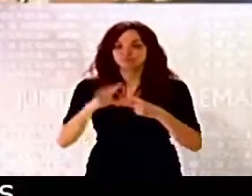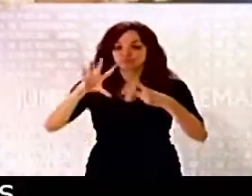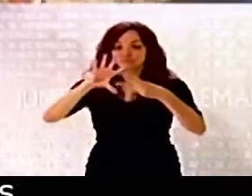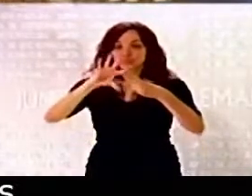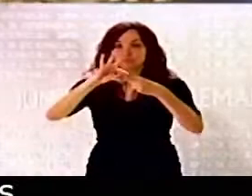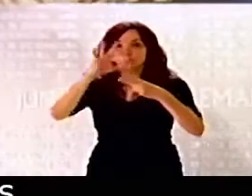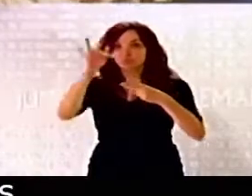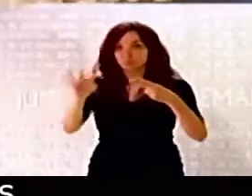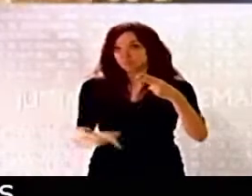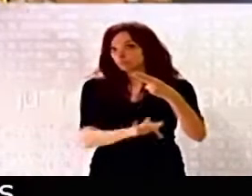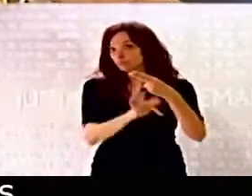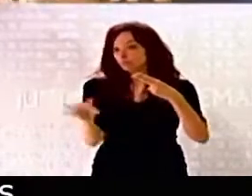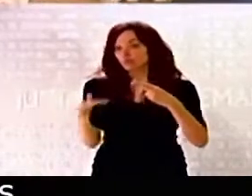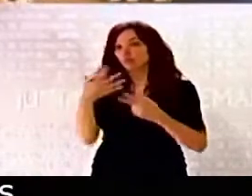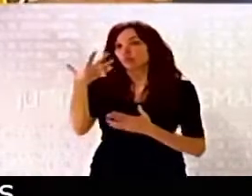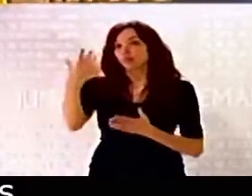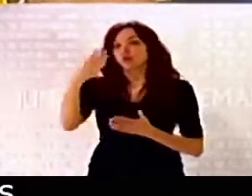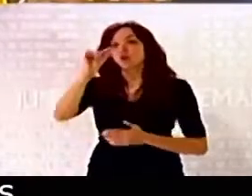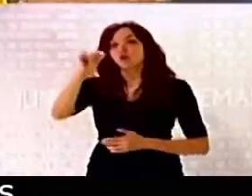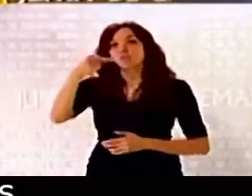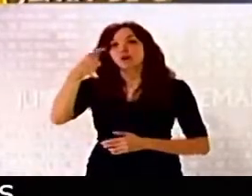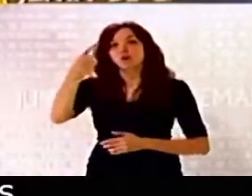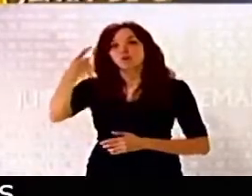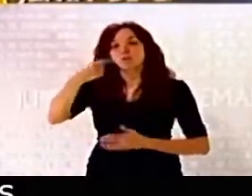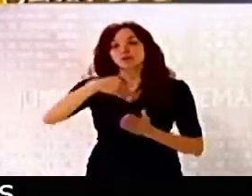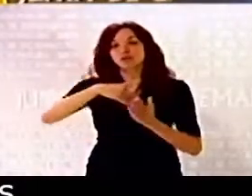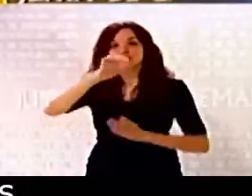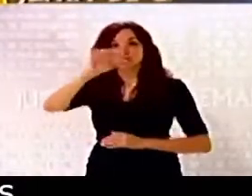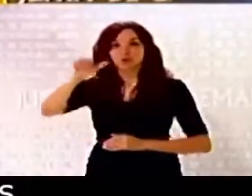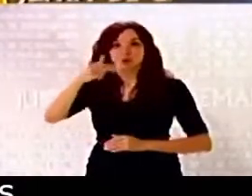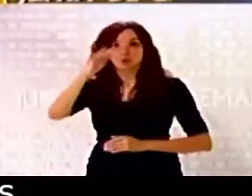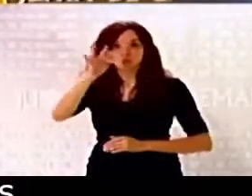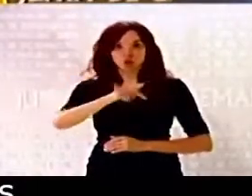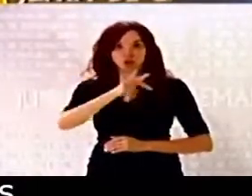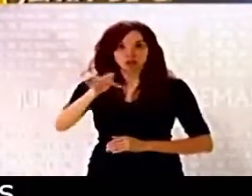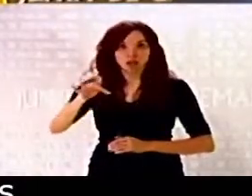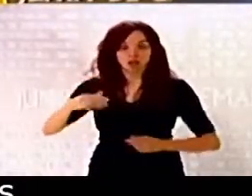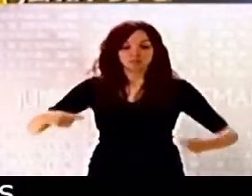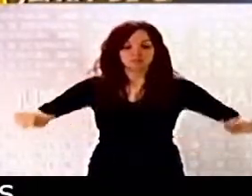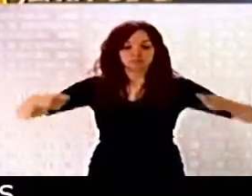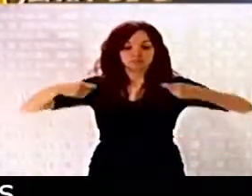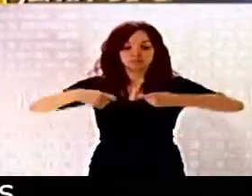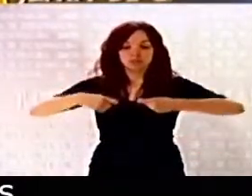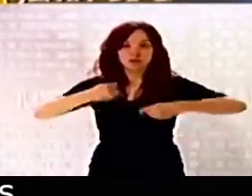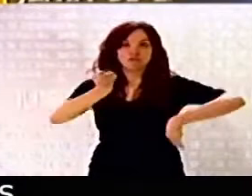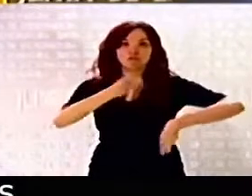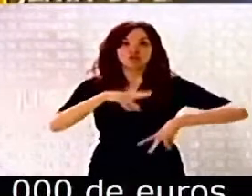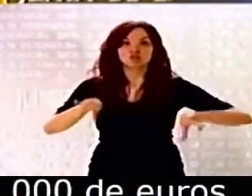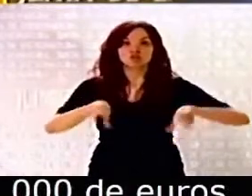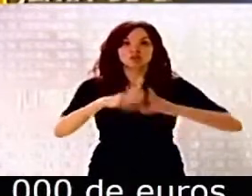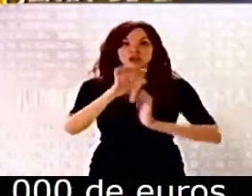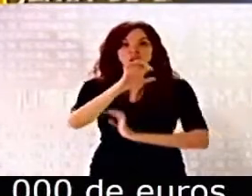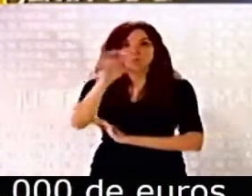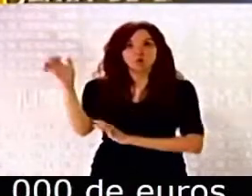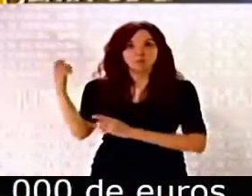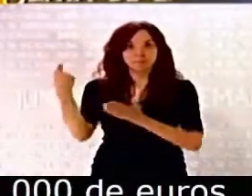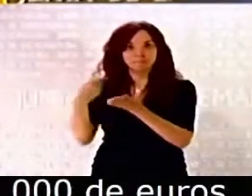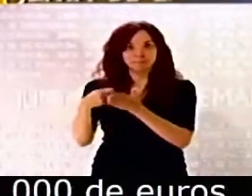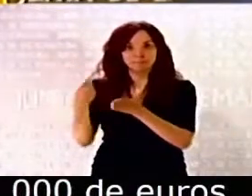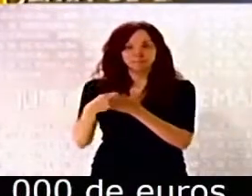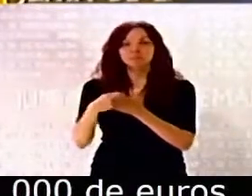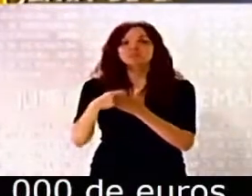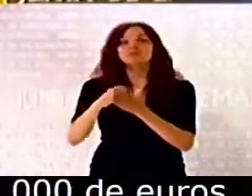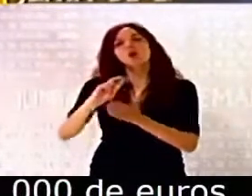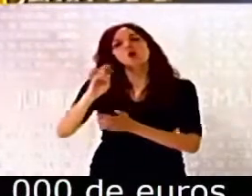un importe, por tanto, de 5,1 millones de euros, cofinanciados por el Fondo Social Europeo. Otras de las novedades